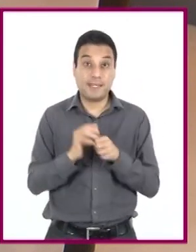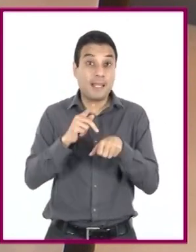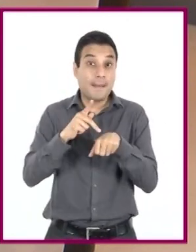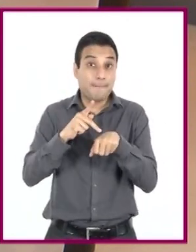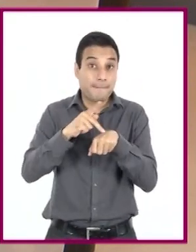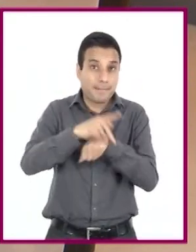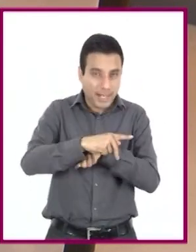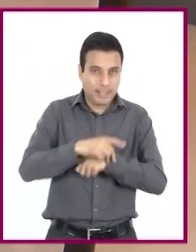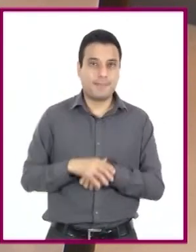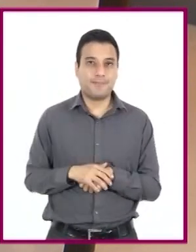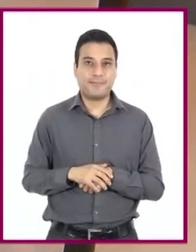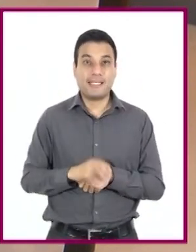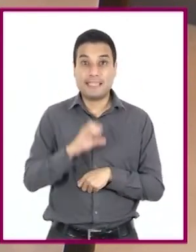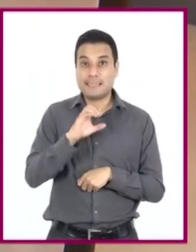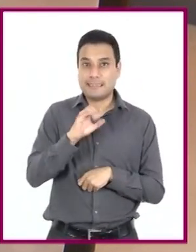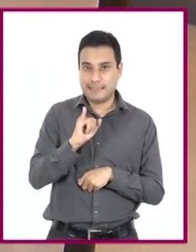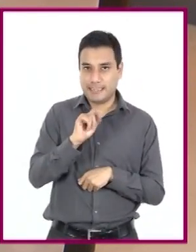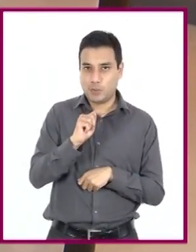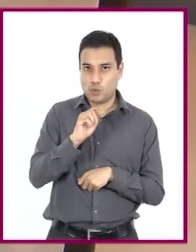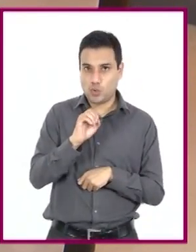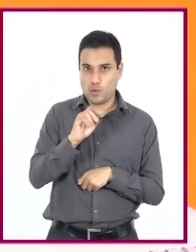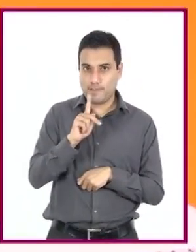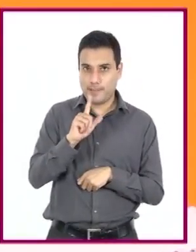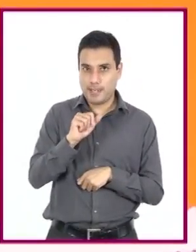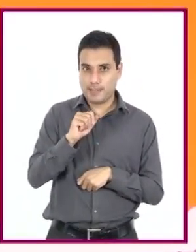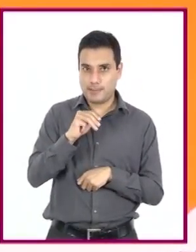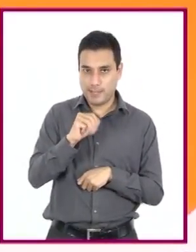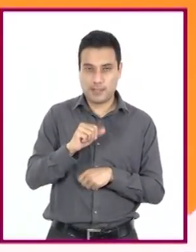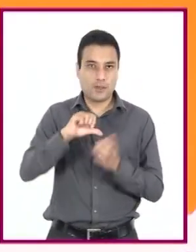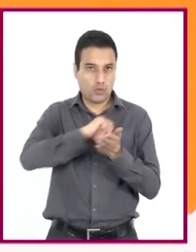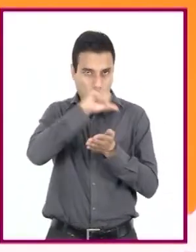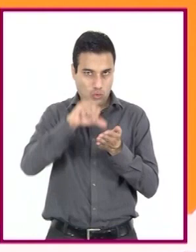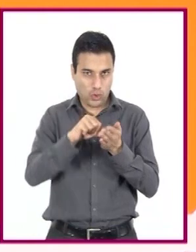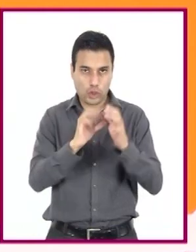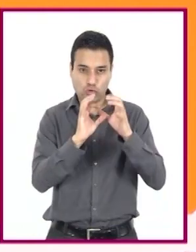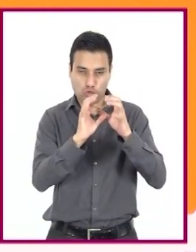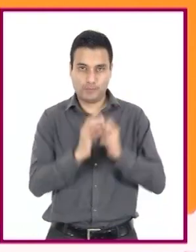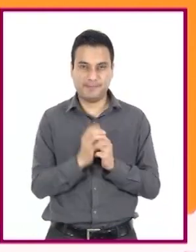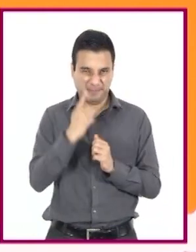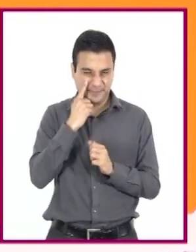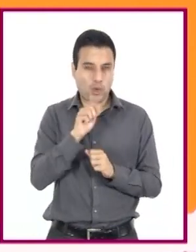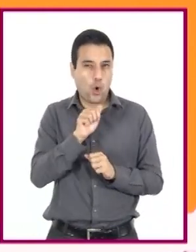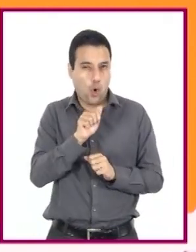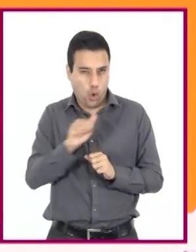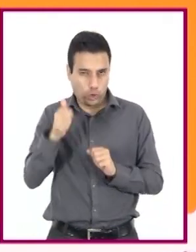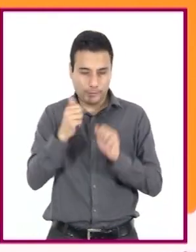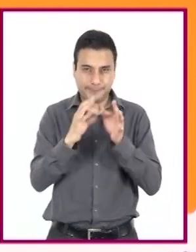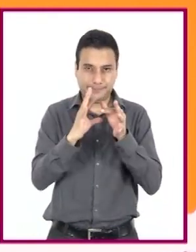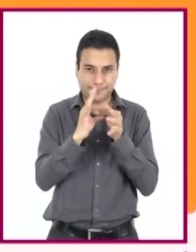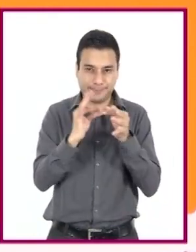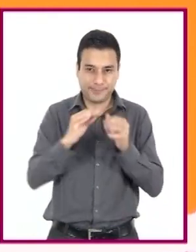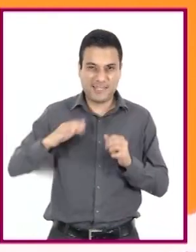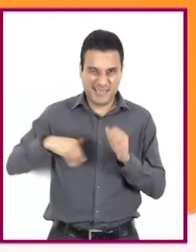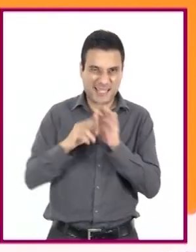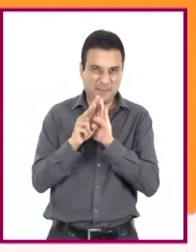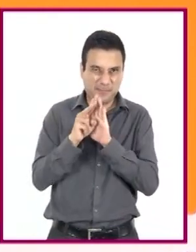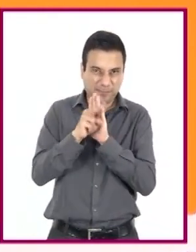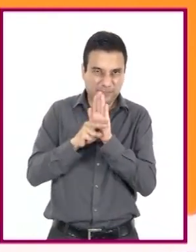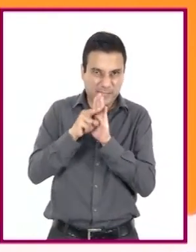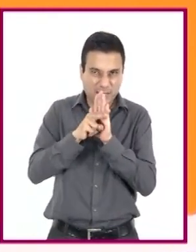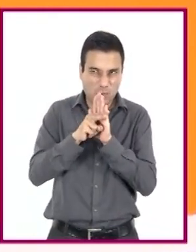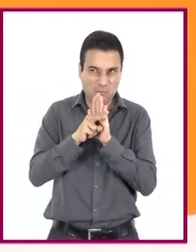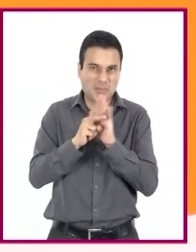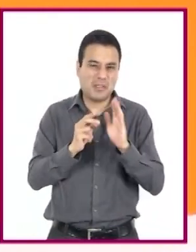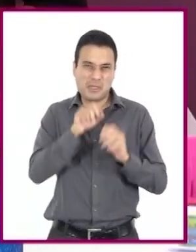celular, el citoplasma y el núcleo. Veamos otros de los que se hablaron en el video y se han mencionado en